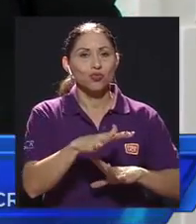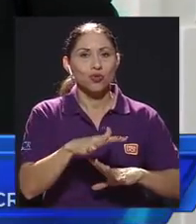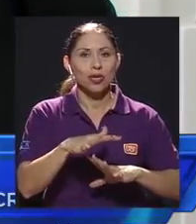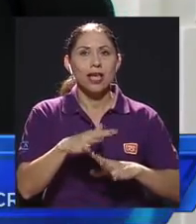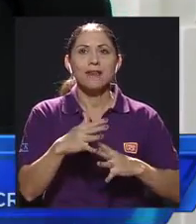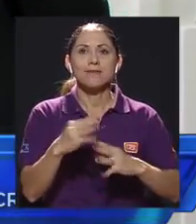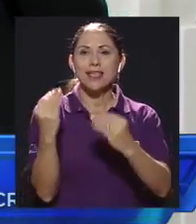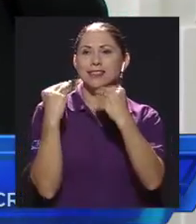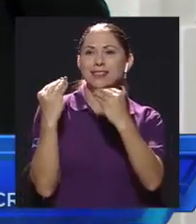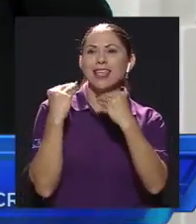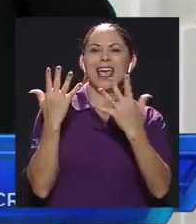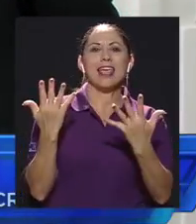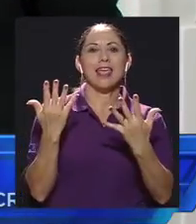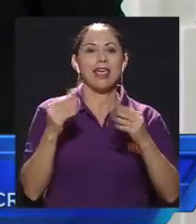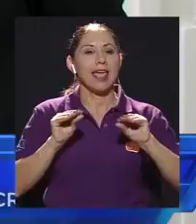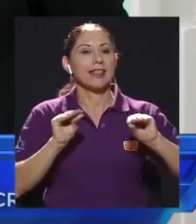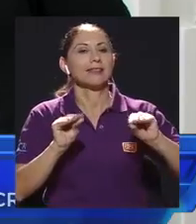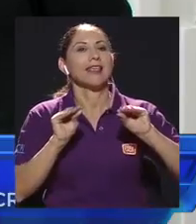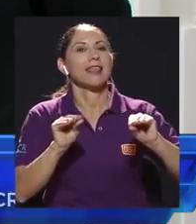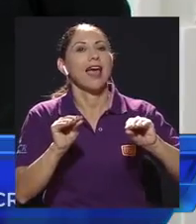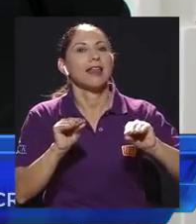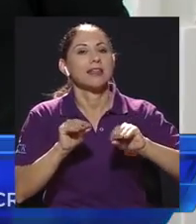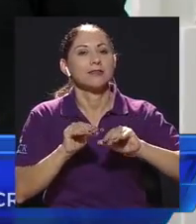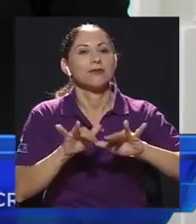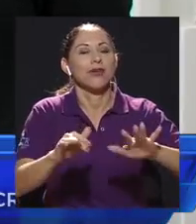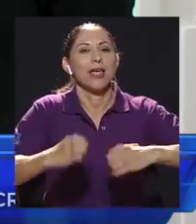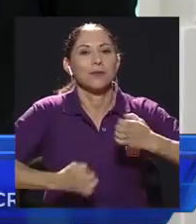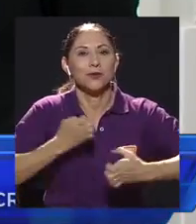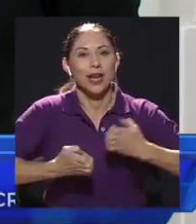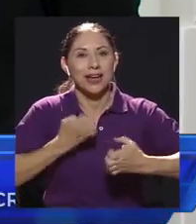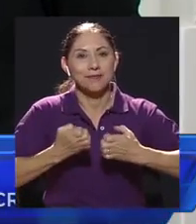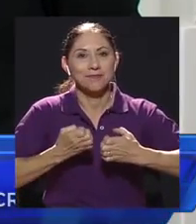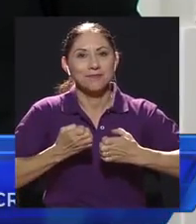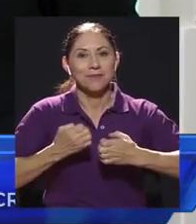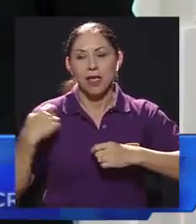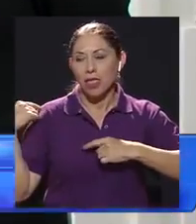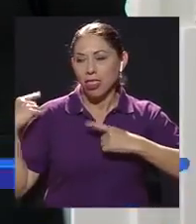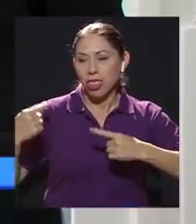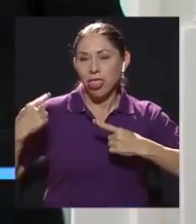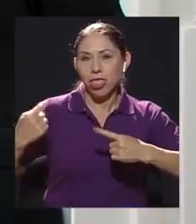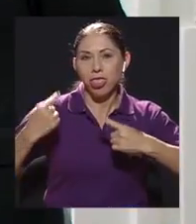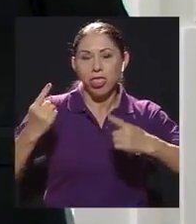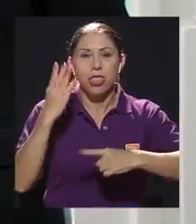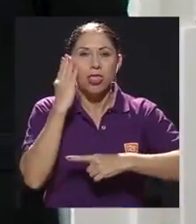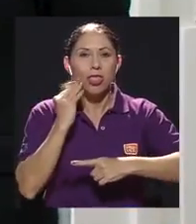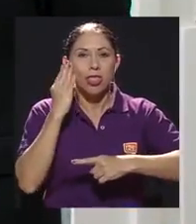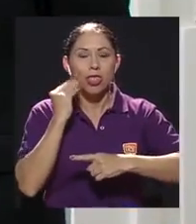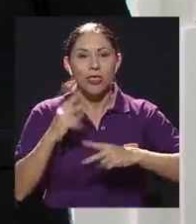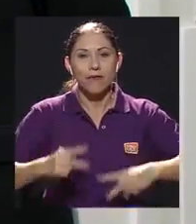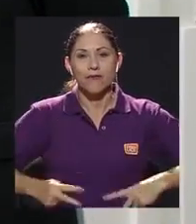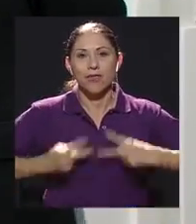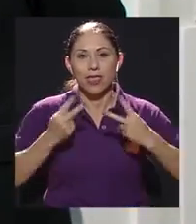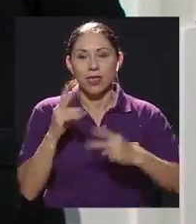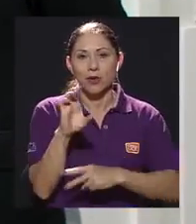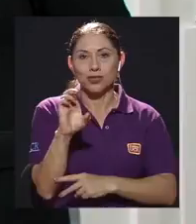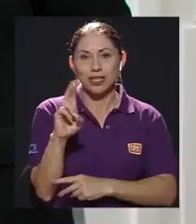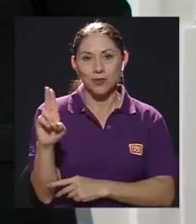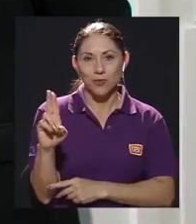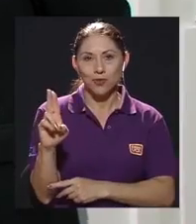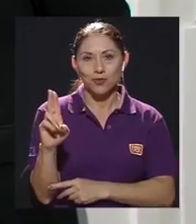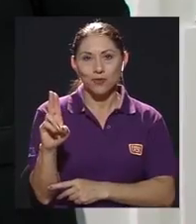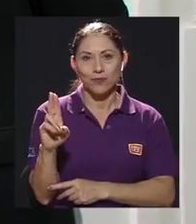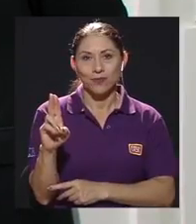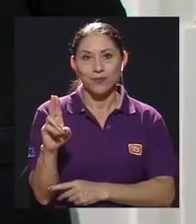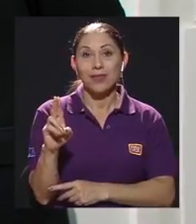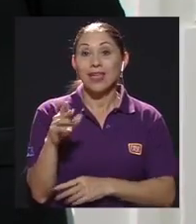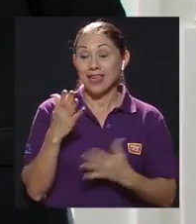enseñar es emocionar. Y este recorrido por la vida del profesor Constantino Urcullo, el cierre que realiza ante la